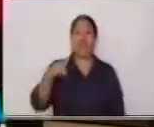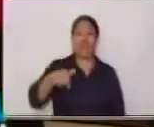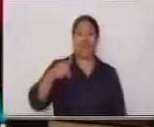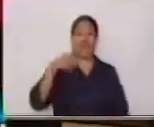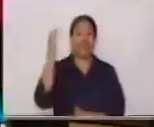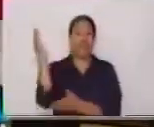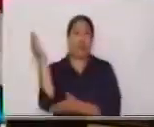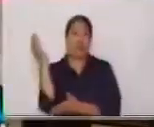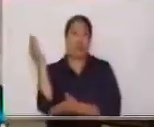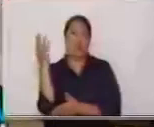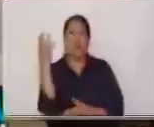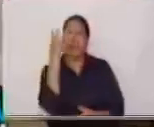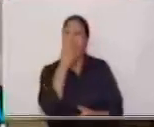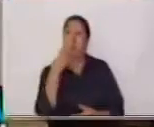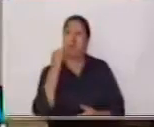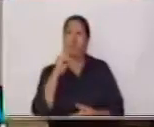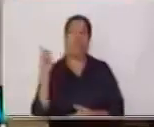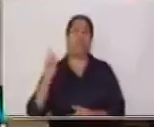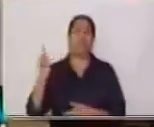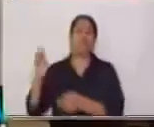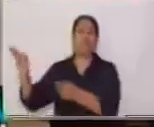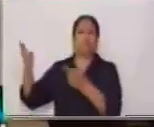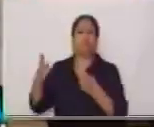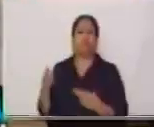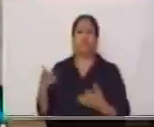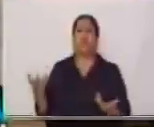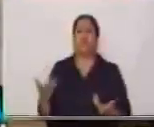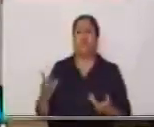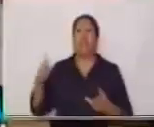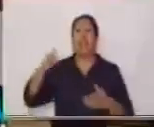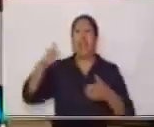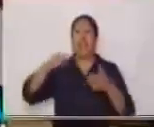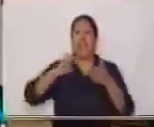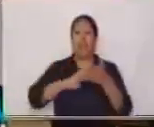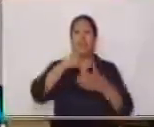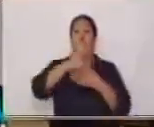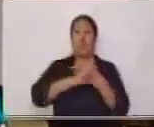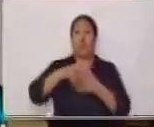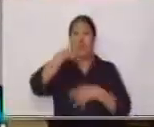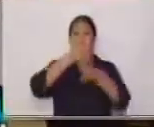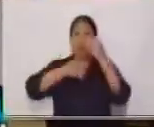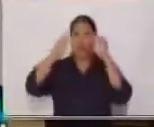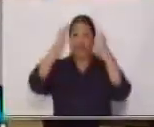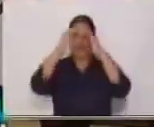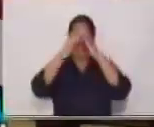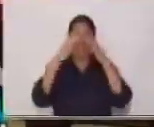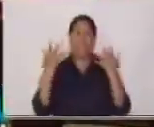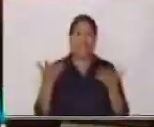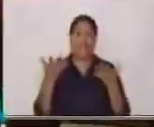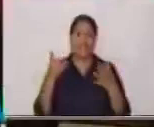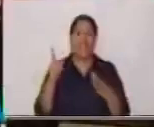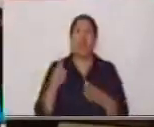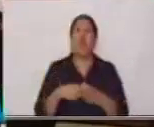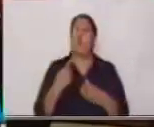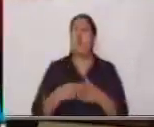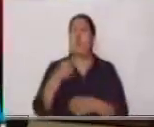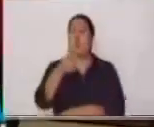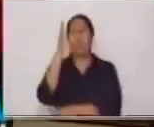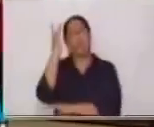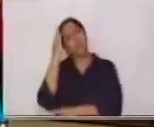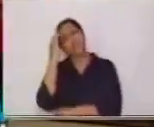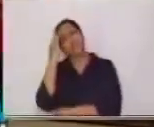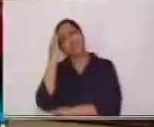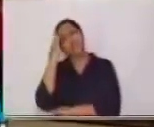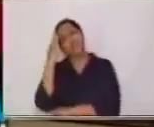bonita. ¿Dónde me la regalaron? Me la regalaron en el programa Aprendo en Casa. ¿Cuándo? Piensen, piensen, ¿qué fecha soy?